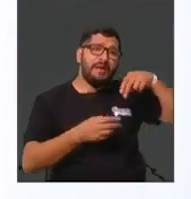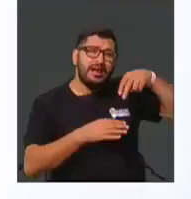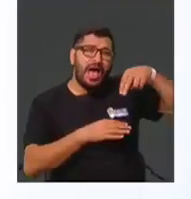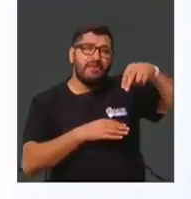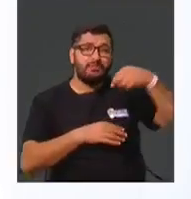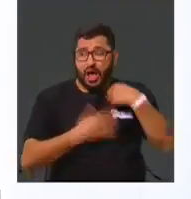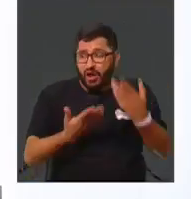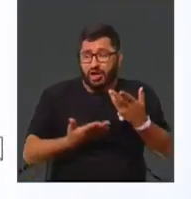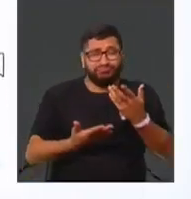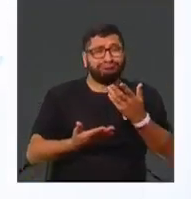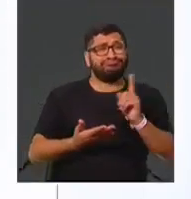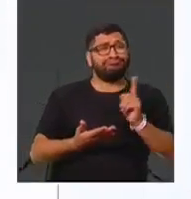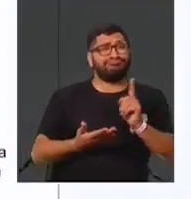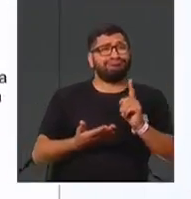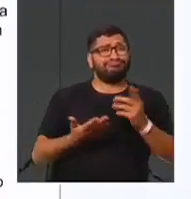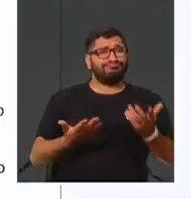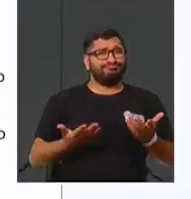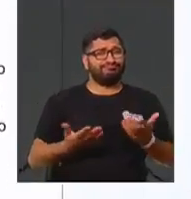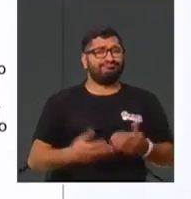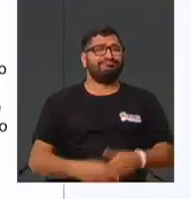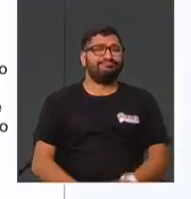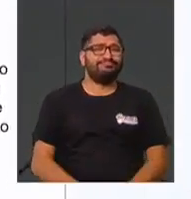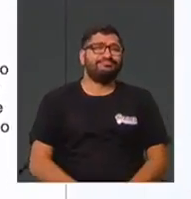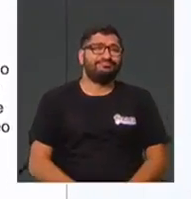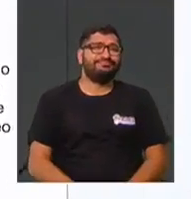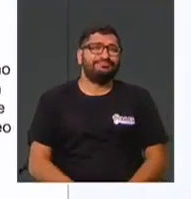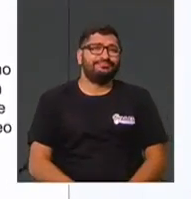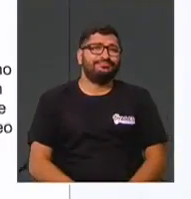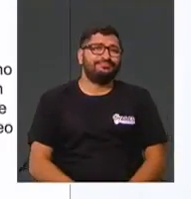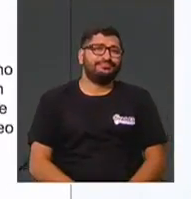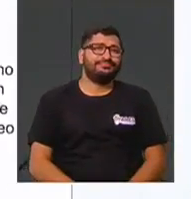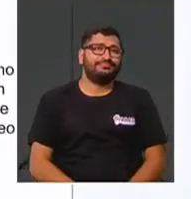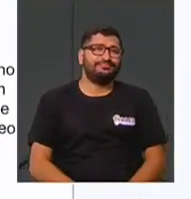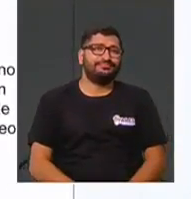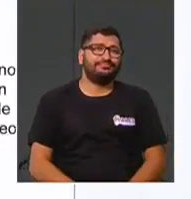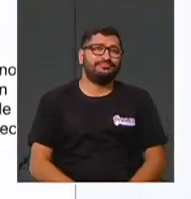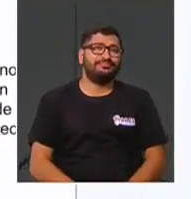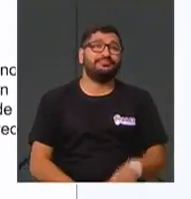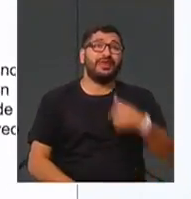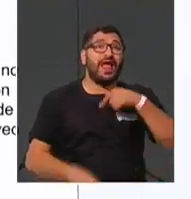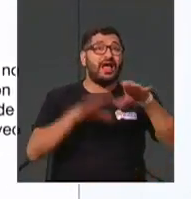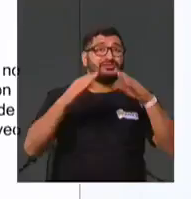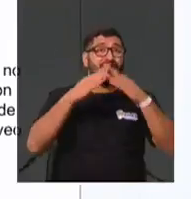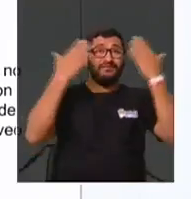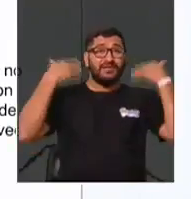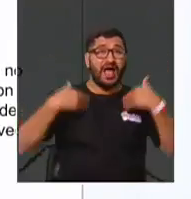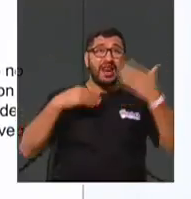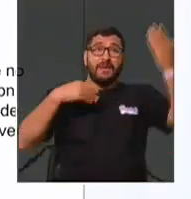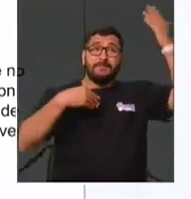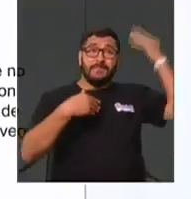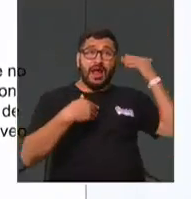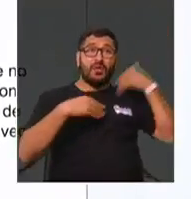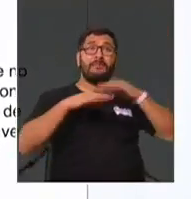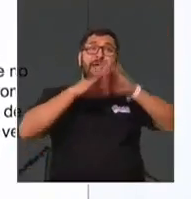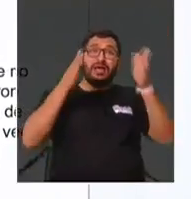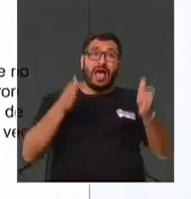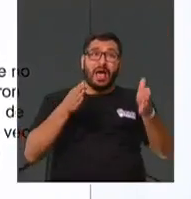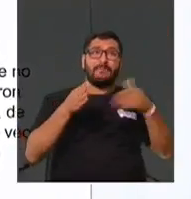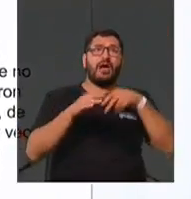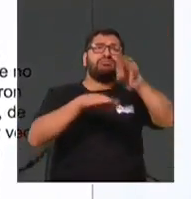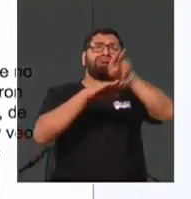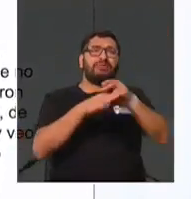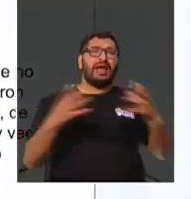Fernanda que caminaba ya no estaba. Esa cosa blanca que está atrás es el respaldo de mi cama. Mi nueva cama eléctrica que se adapta a mis